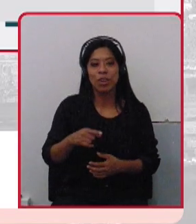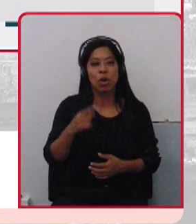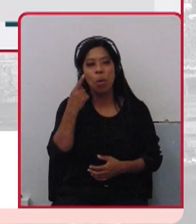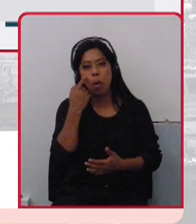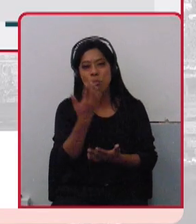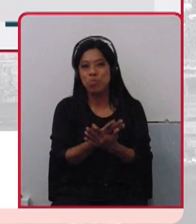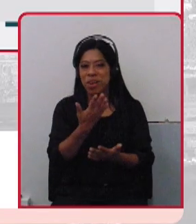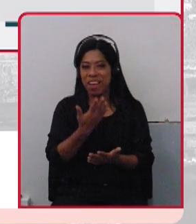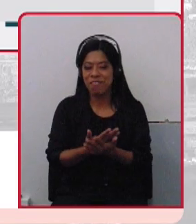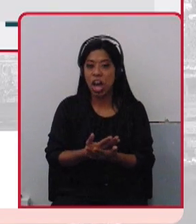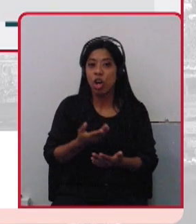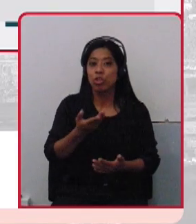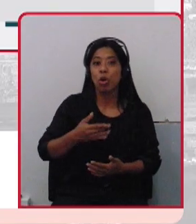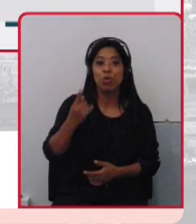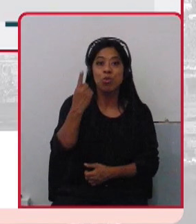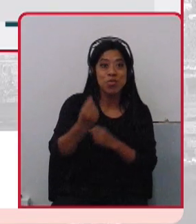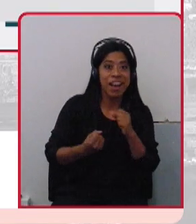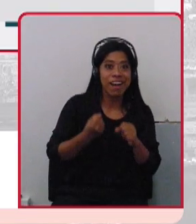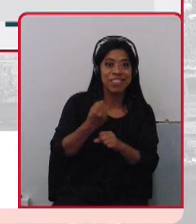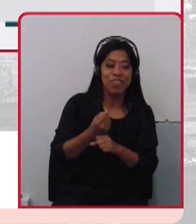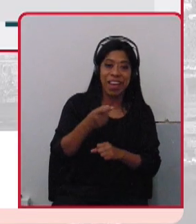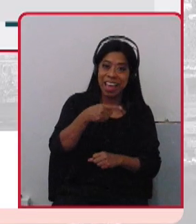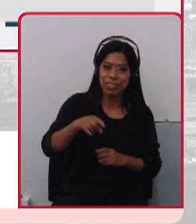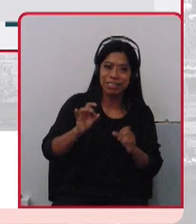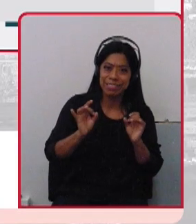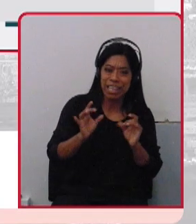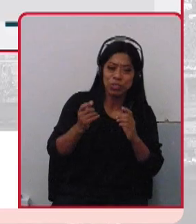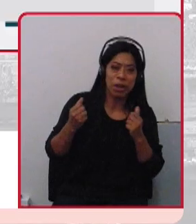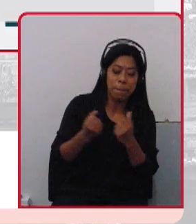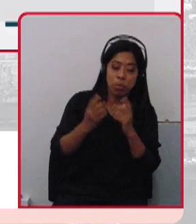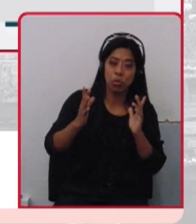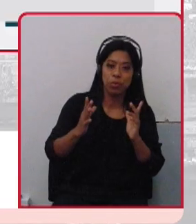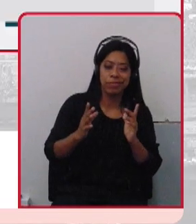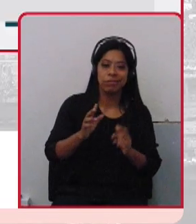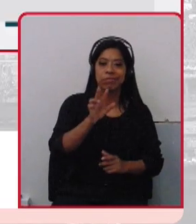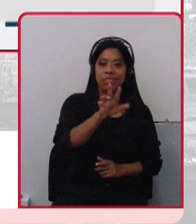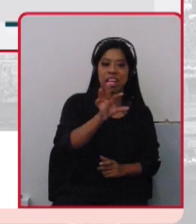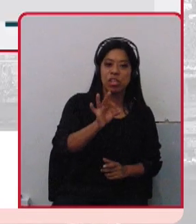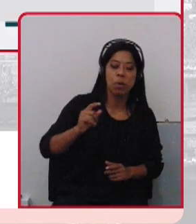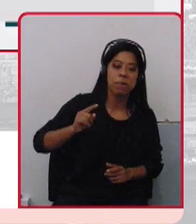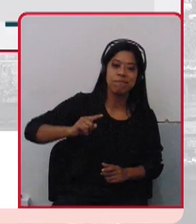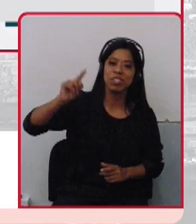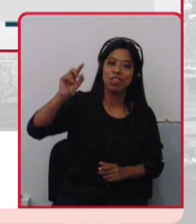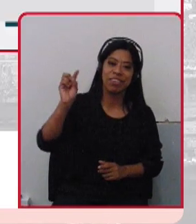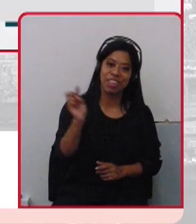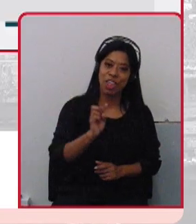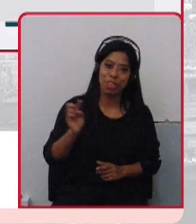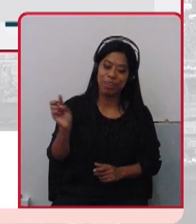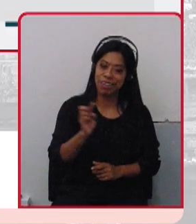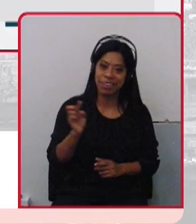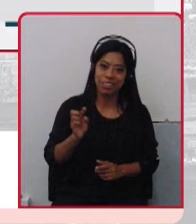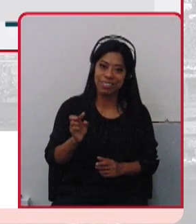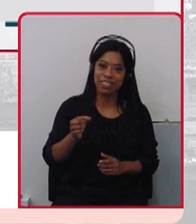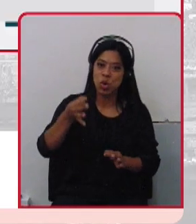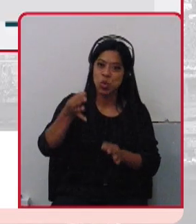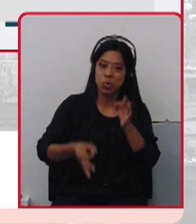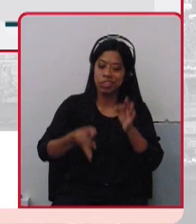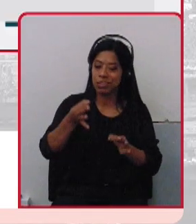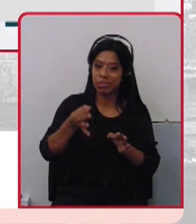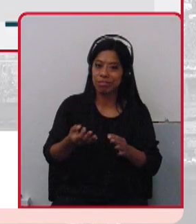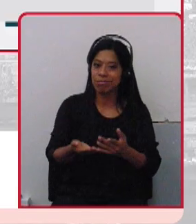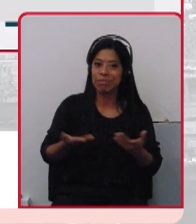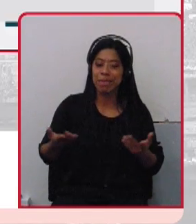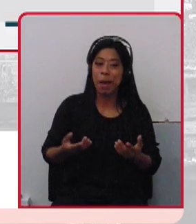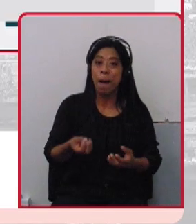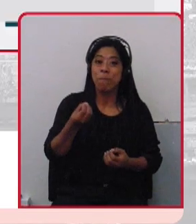que todos estos eventos en un año se hubieran generado, se tuvo un cálculo de 39 millones de dólares como lucro cesante, solamente porque